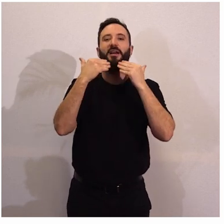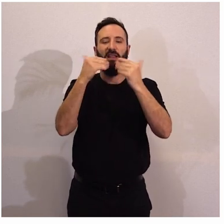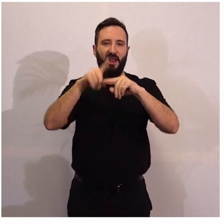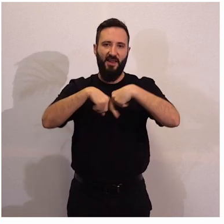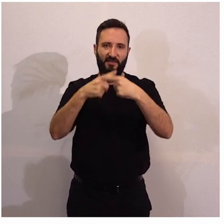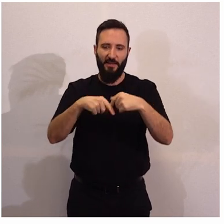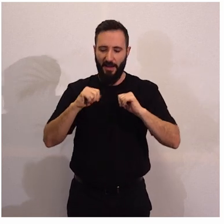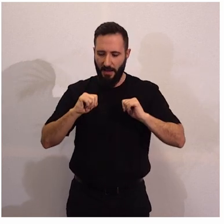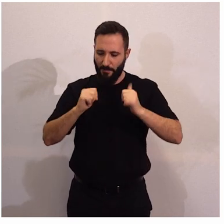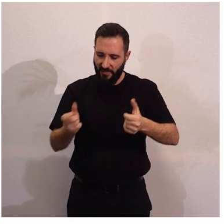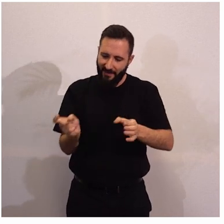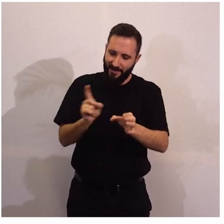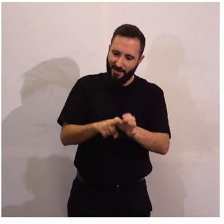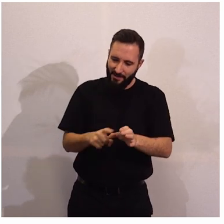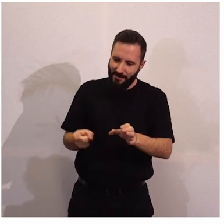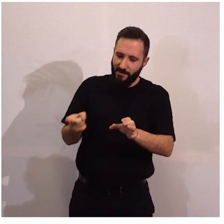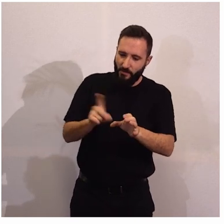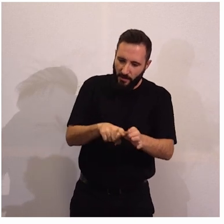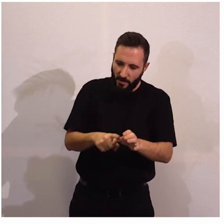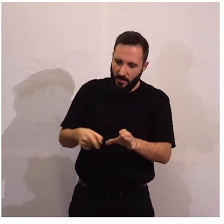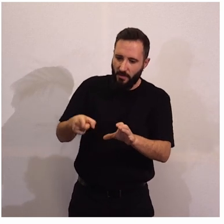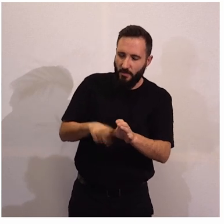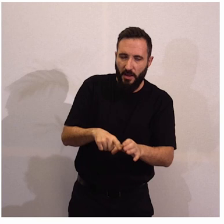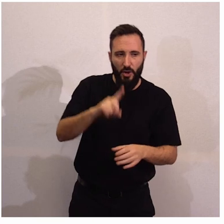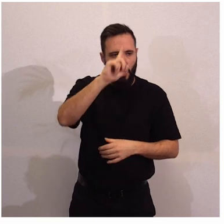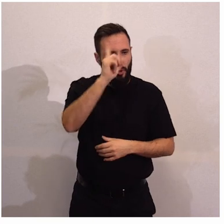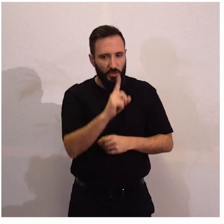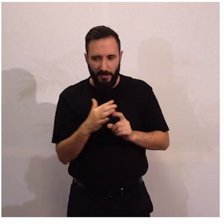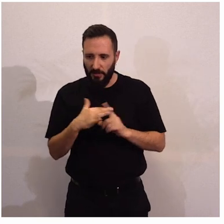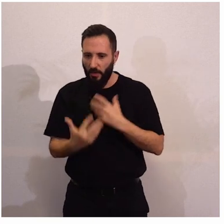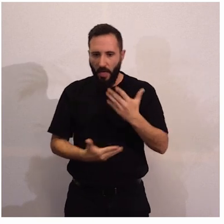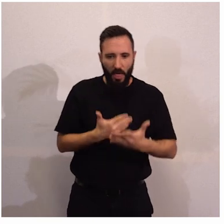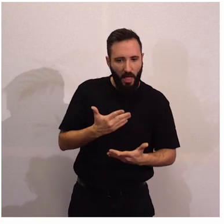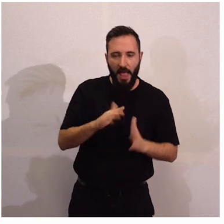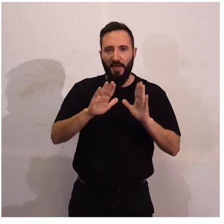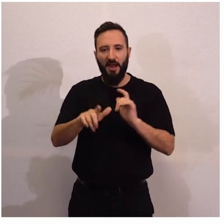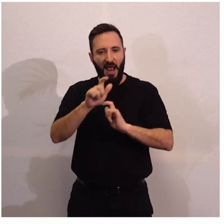que empiezan a unirse, que no saben muy bien cómo hacer, ¿no? Empiezan a juntarse